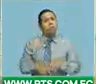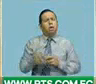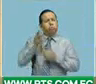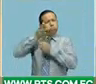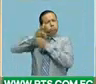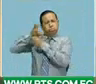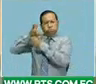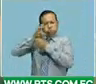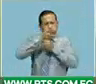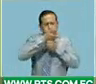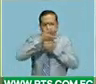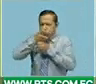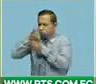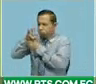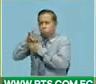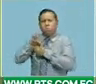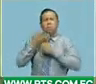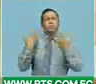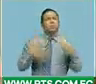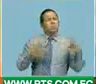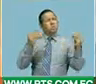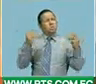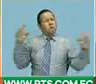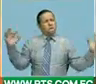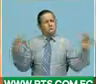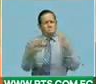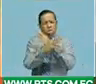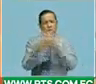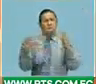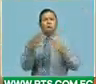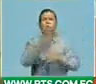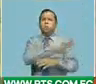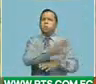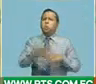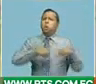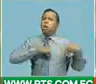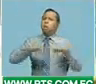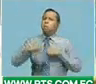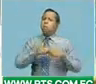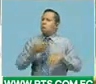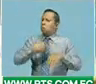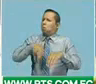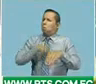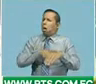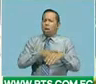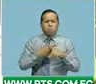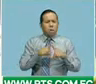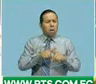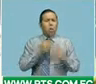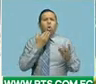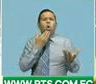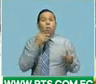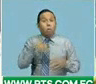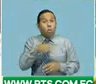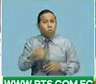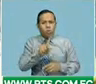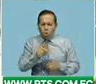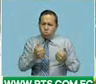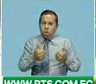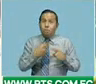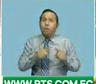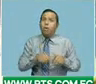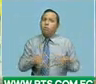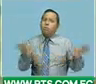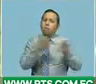cámaras de seguridad del EQ911 captaron a ciudadanos realizando sus actividades habituales. Y es que nadie se los prohíbe. Lo que se pide es el uso de